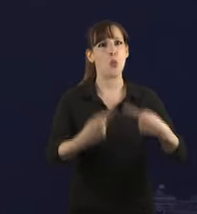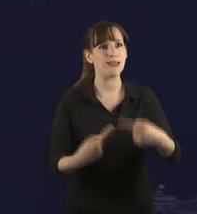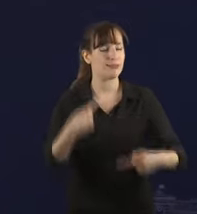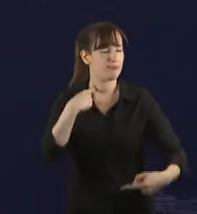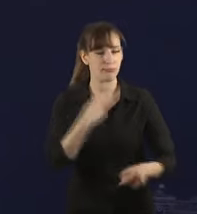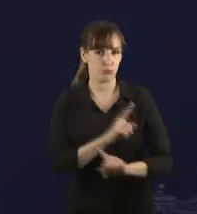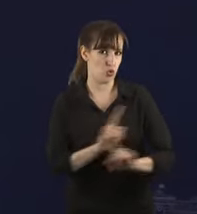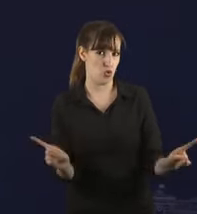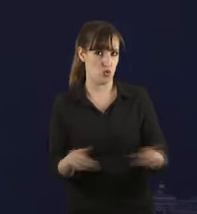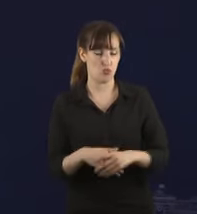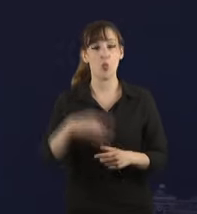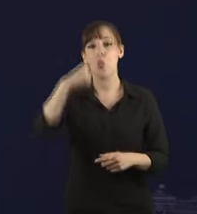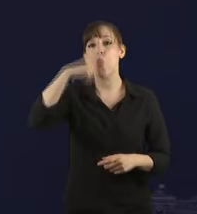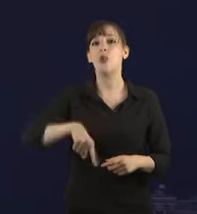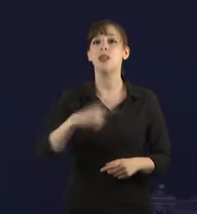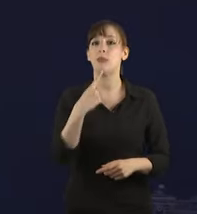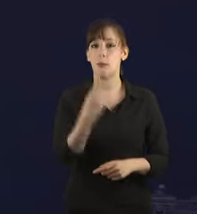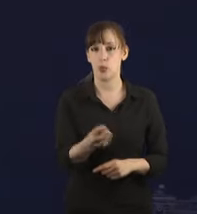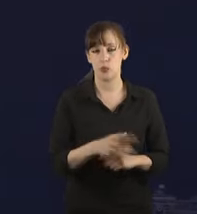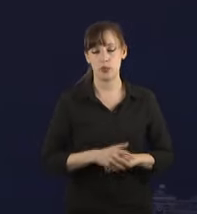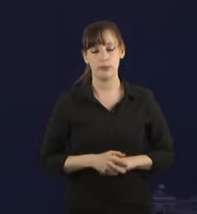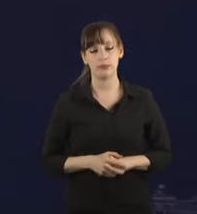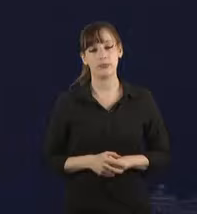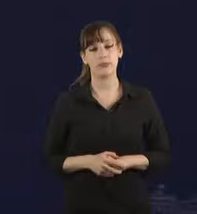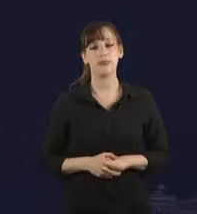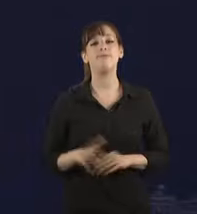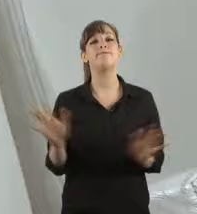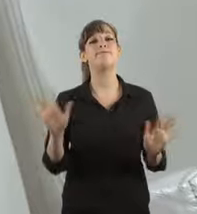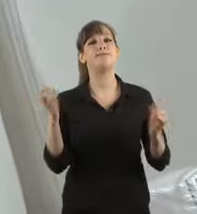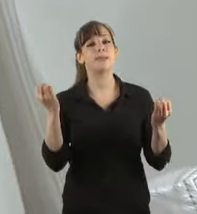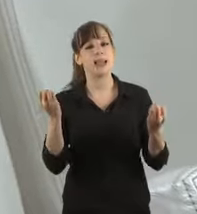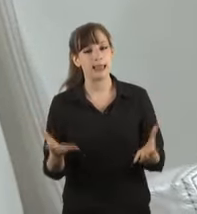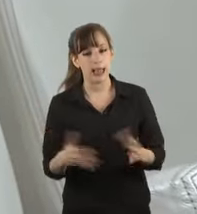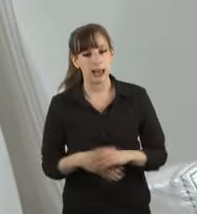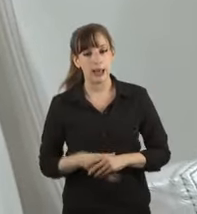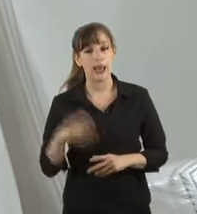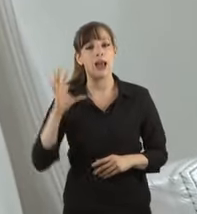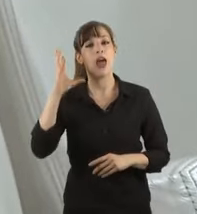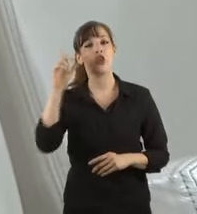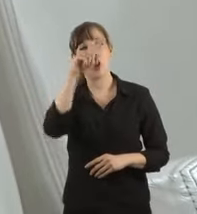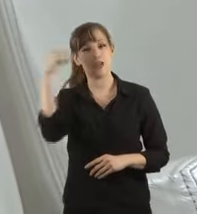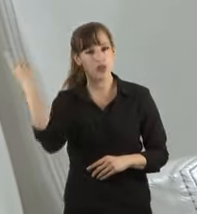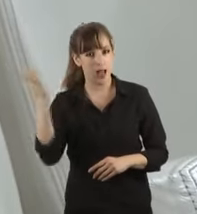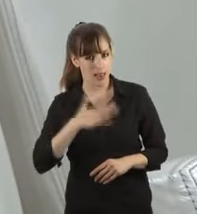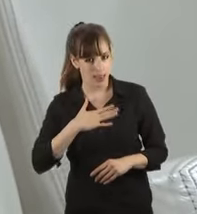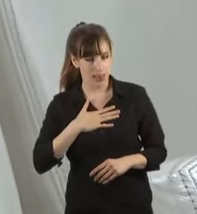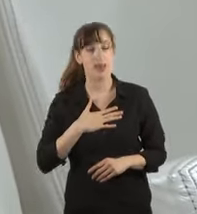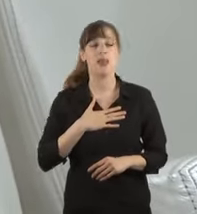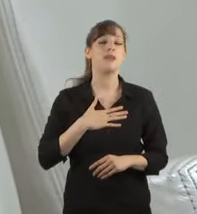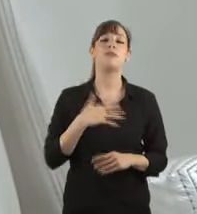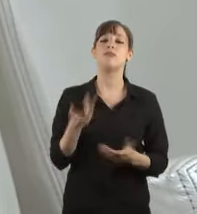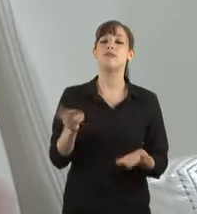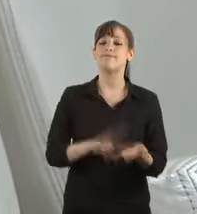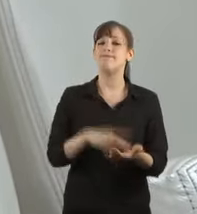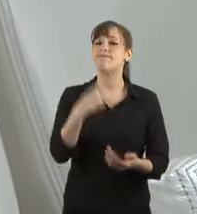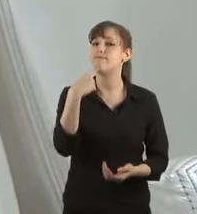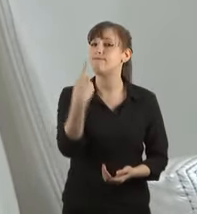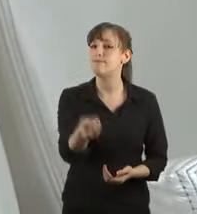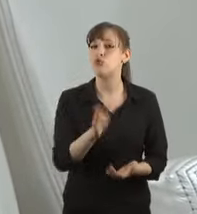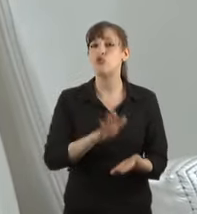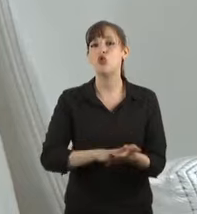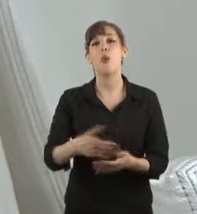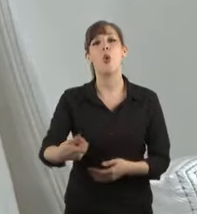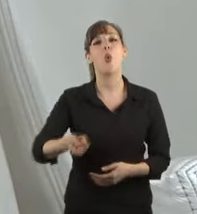última pregunta qué tal Manuel hern mundo de Radio Nacional vuelvo a preguntarle por tema jubilaciones hoy se